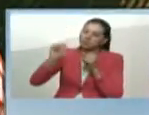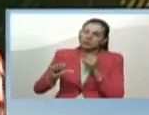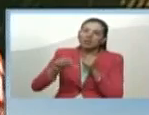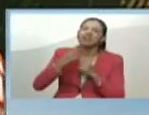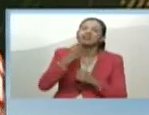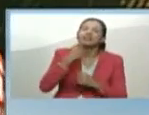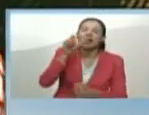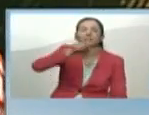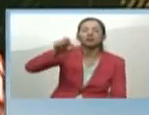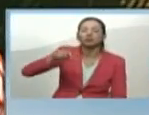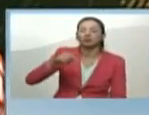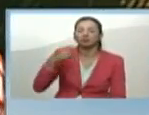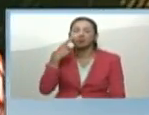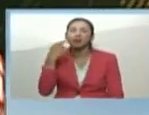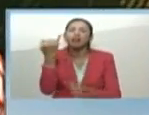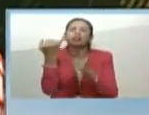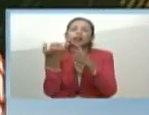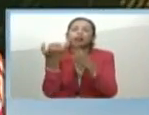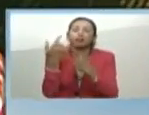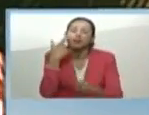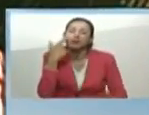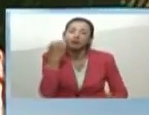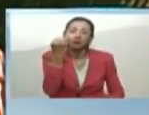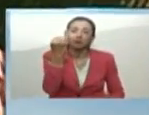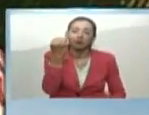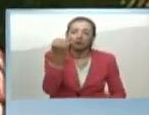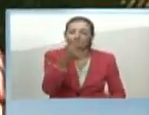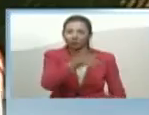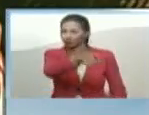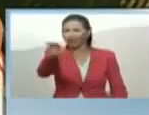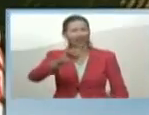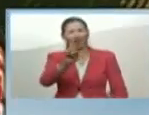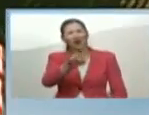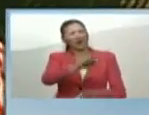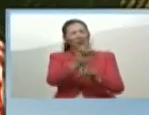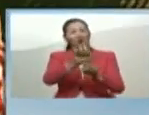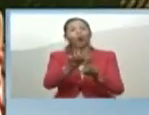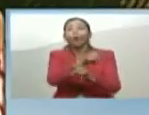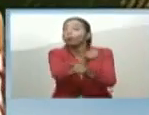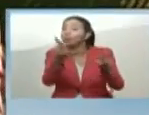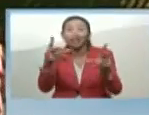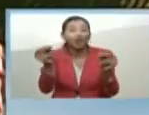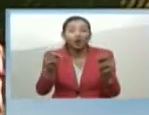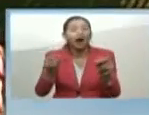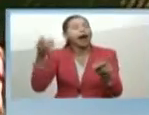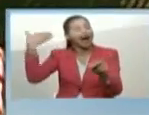muéstrenme el dedo le dije un poco de gente no no ustedes no vale a mí se me borró